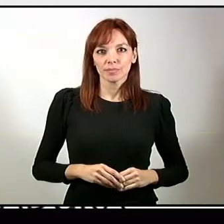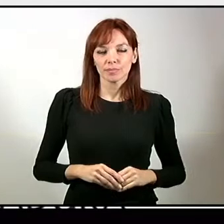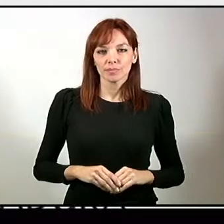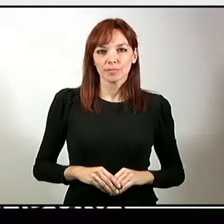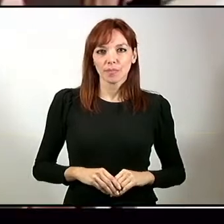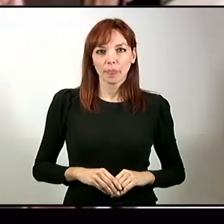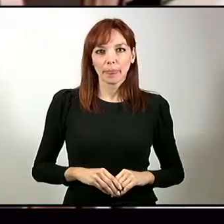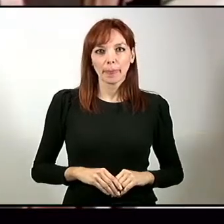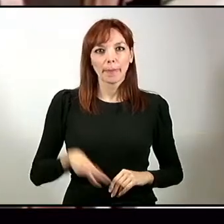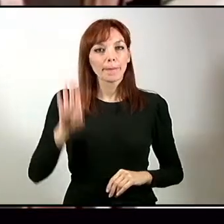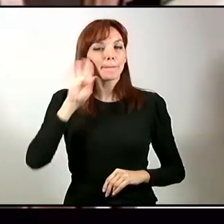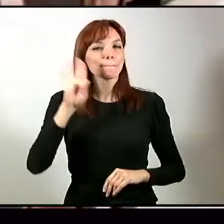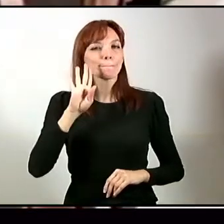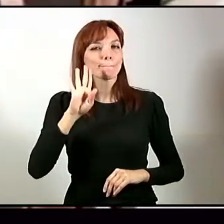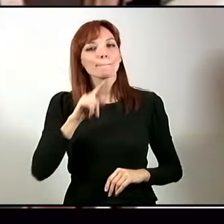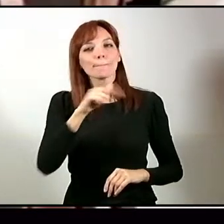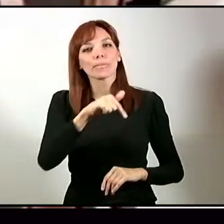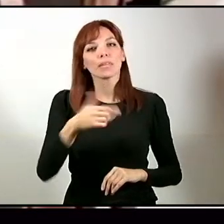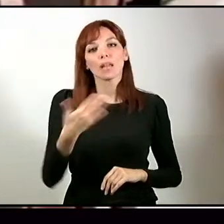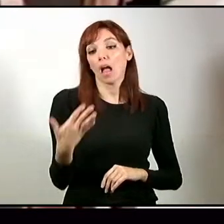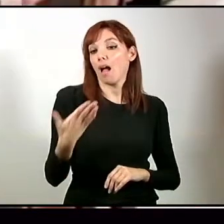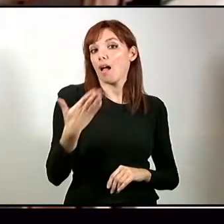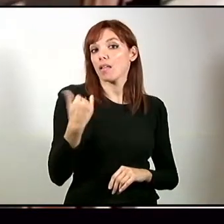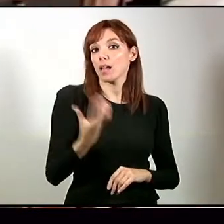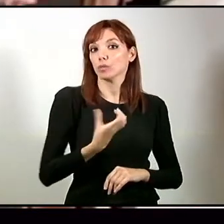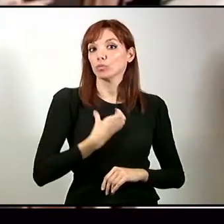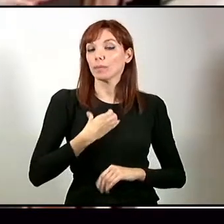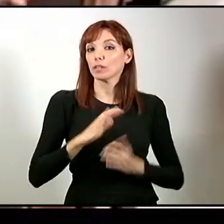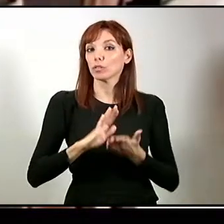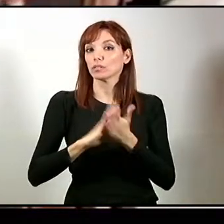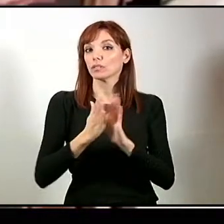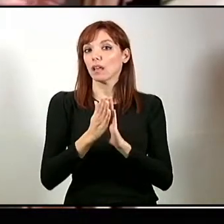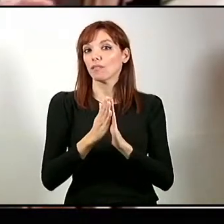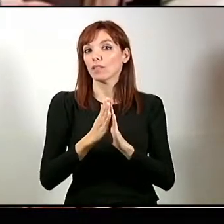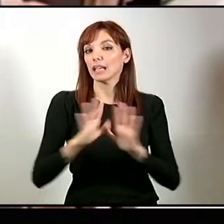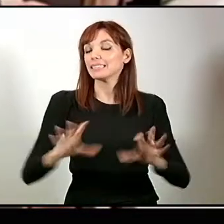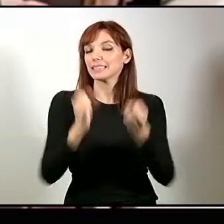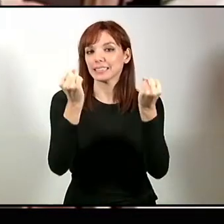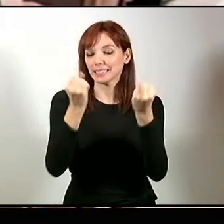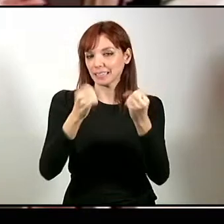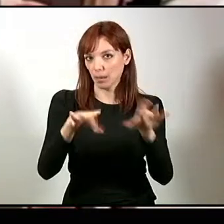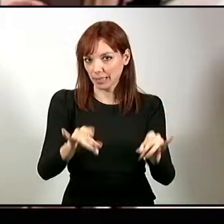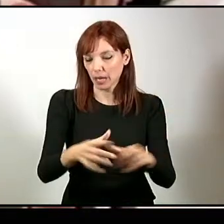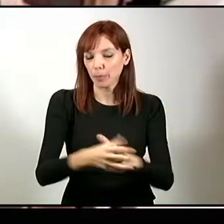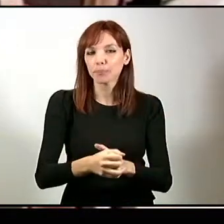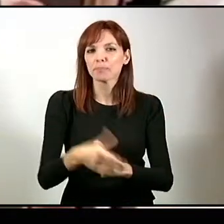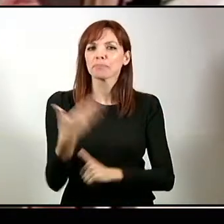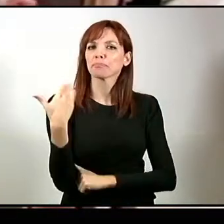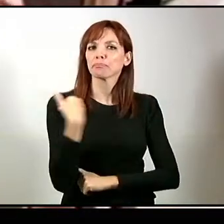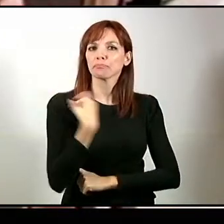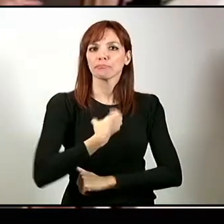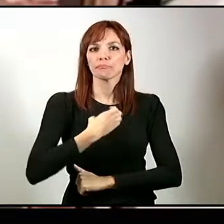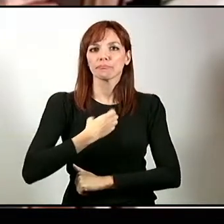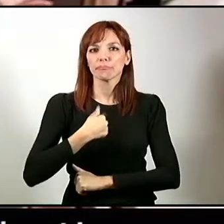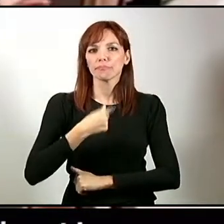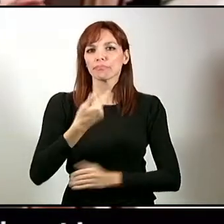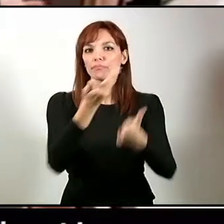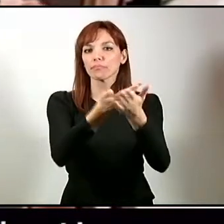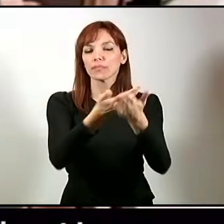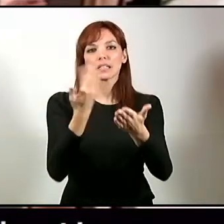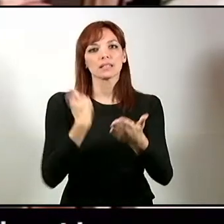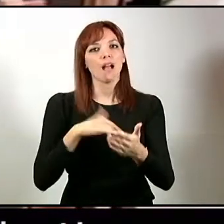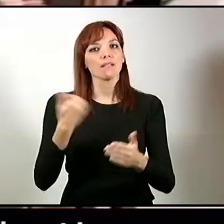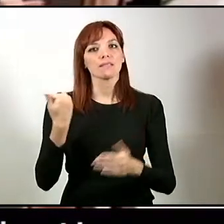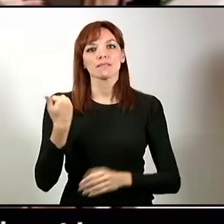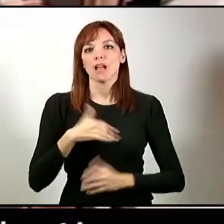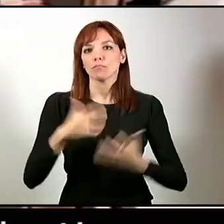Hola, otra vez. Una precisión. Ayer el Ayuntamiento de Salvatierra, al hilo de esto de notificaciones, está pidiendo que se publique ya